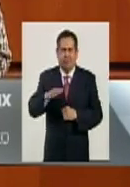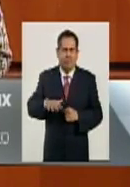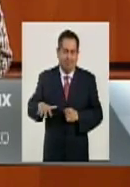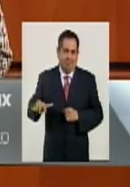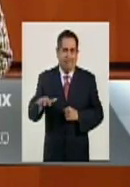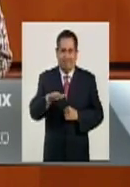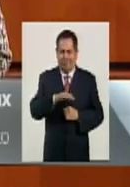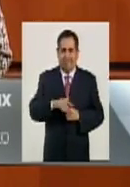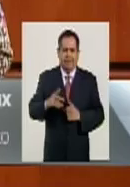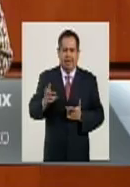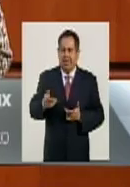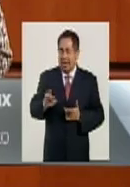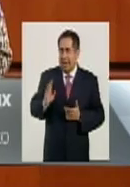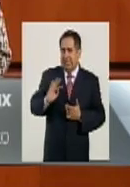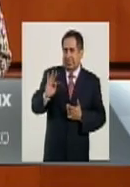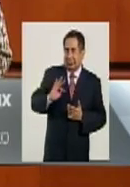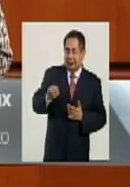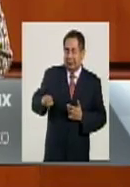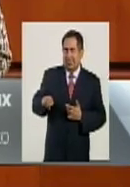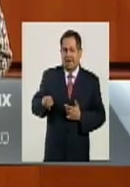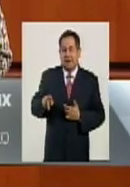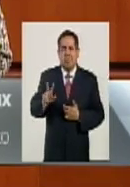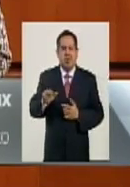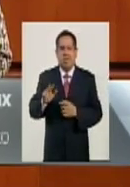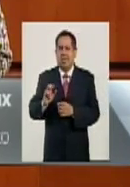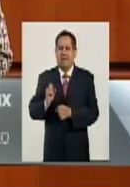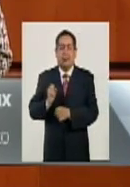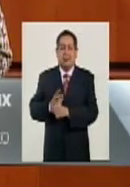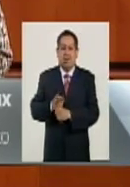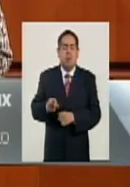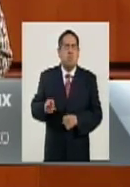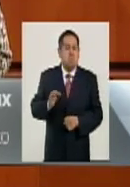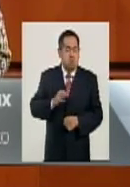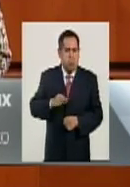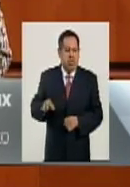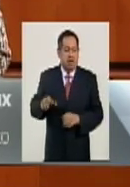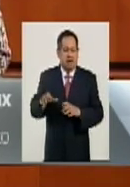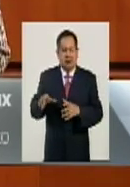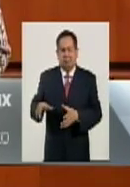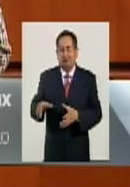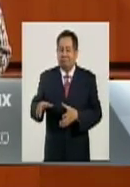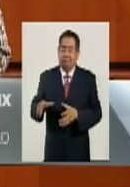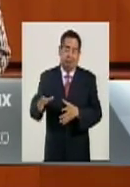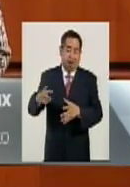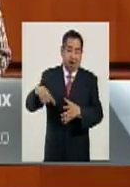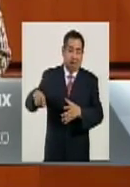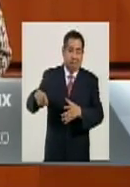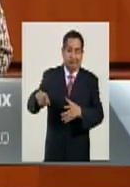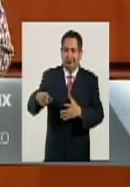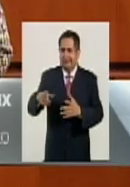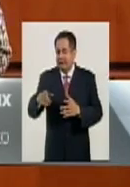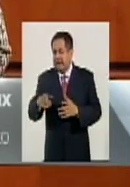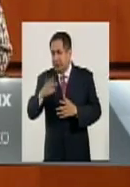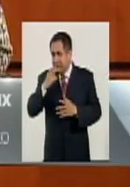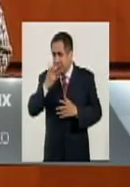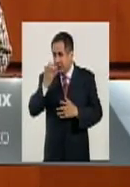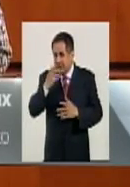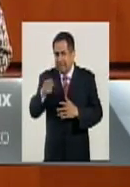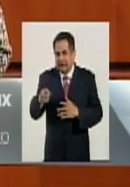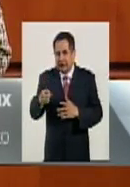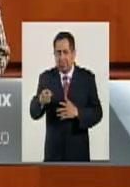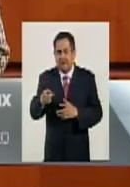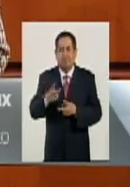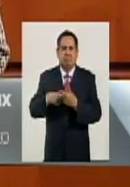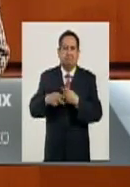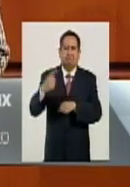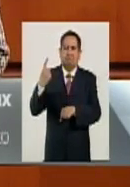supuesto, el que será entre más temprana también este tipo de conductas, también será la